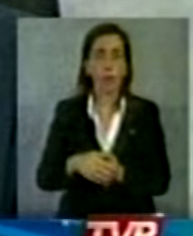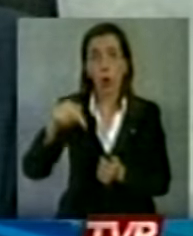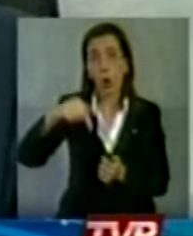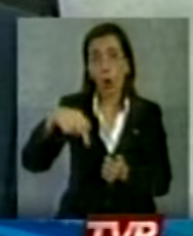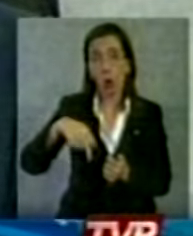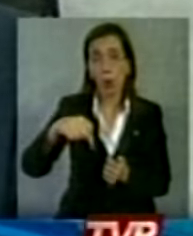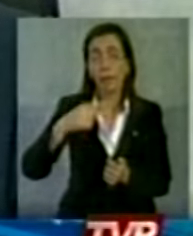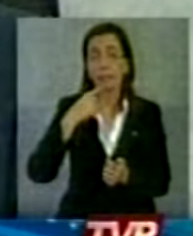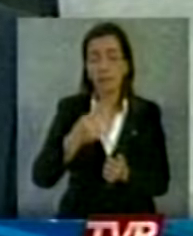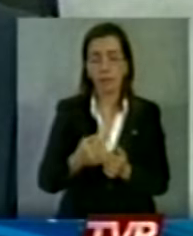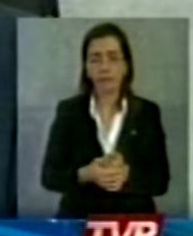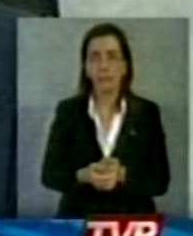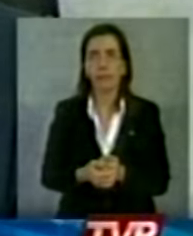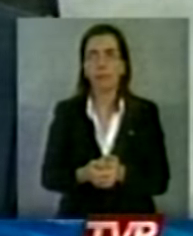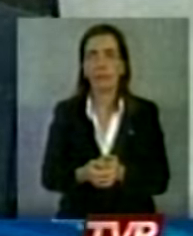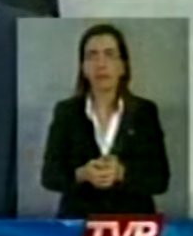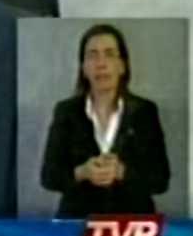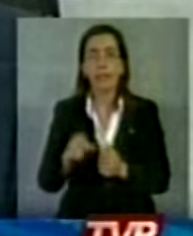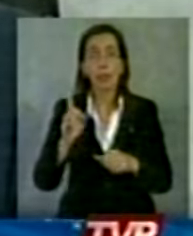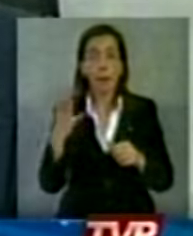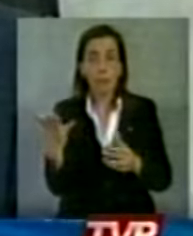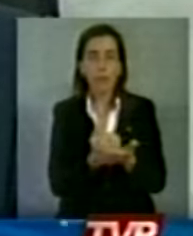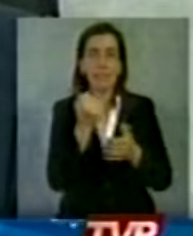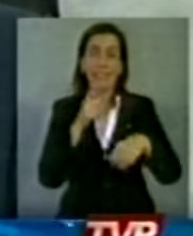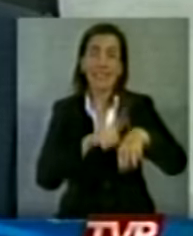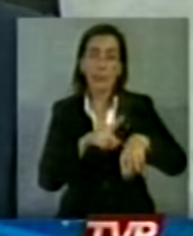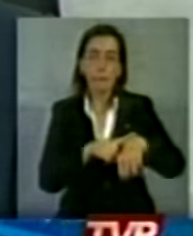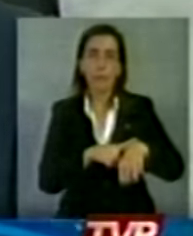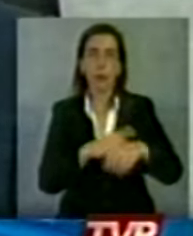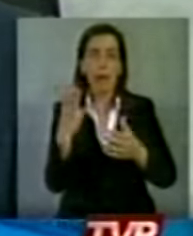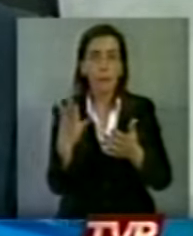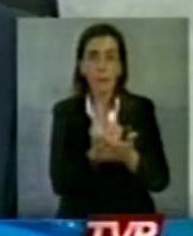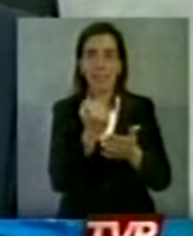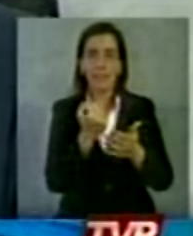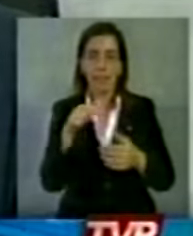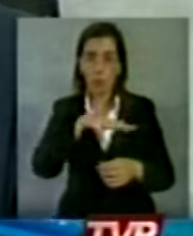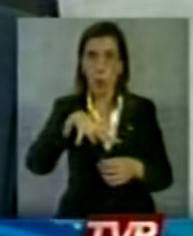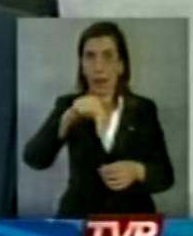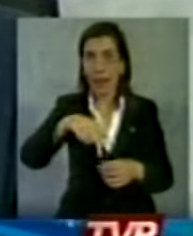señores legisladores, es nuestro tiempo y nuestro espacio.